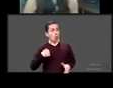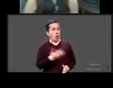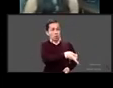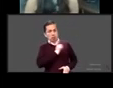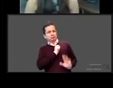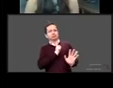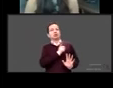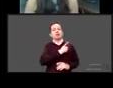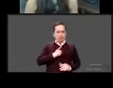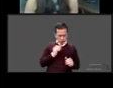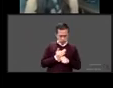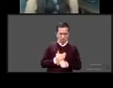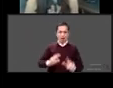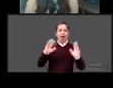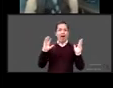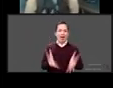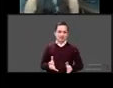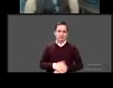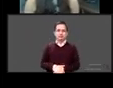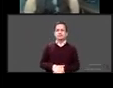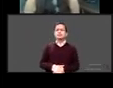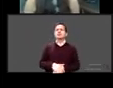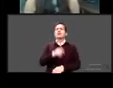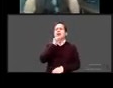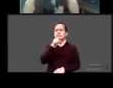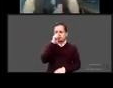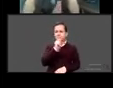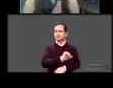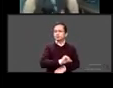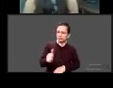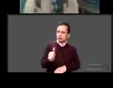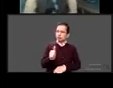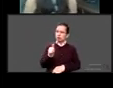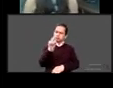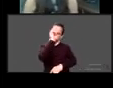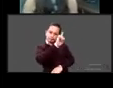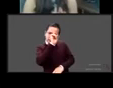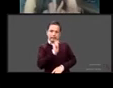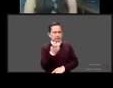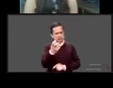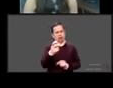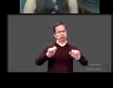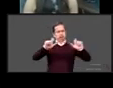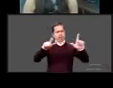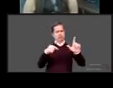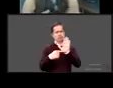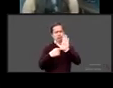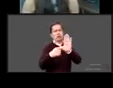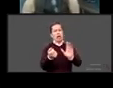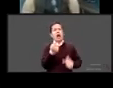estar, entiendo que en una página, pero aquí hay algunos recursos que me gustaría ponerles a la mano. Hay muchísimos más, pero estos son los que a